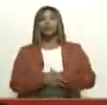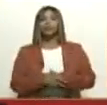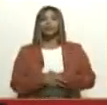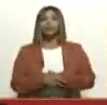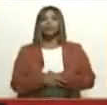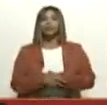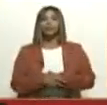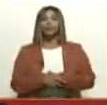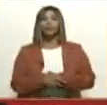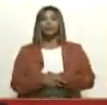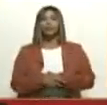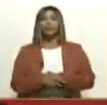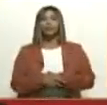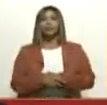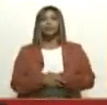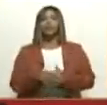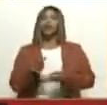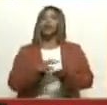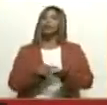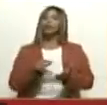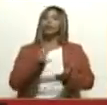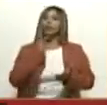lectura que, como dice